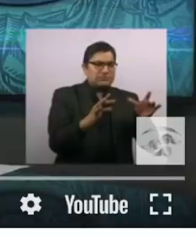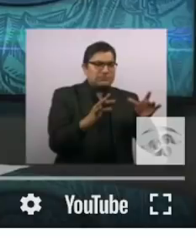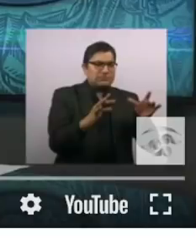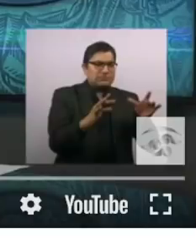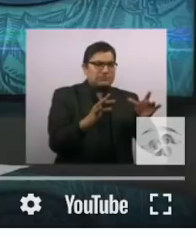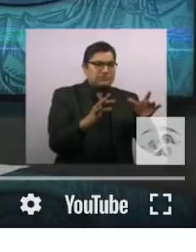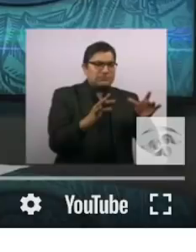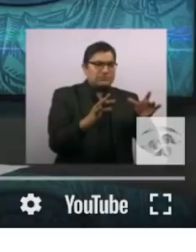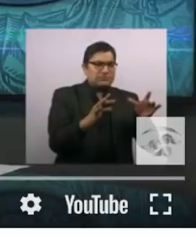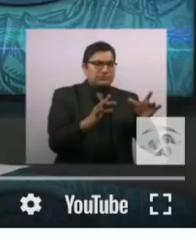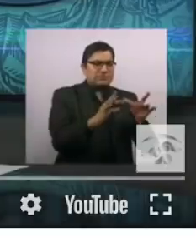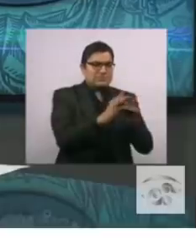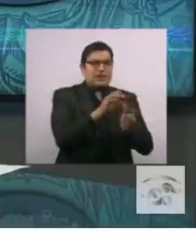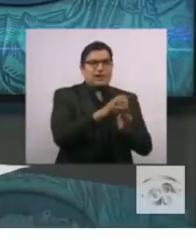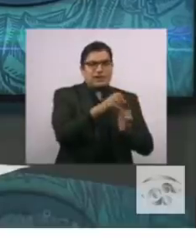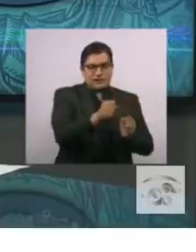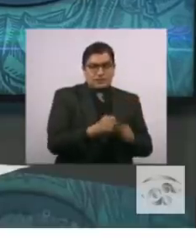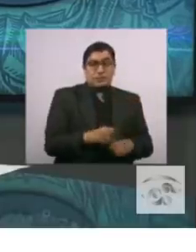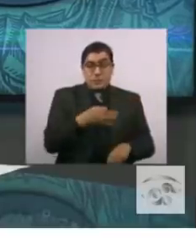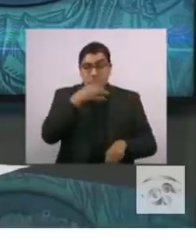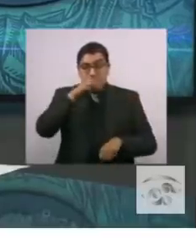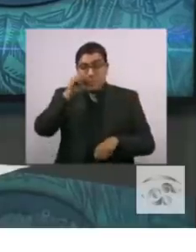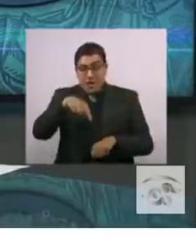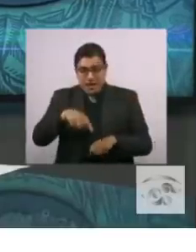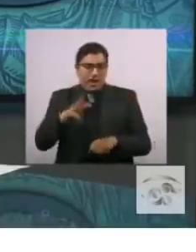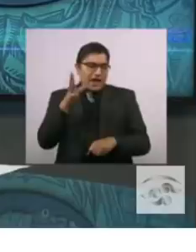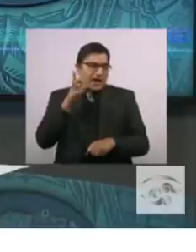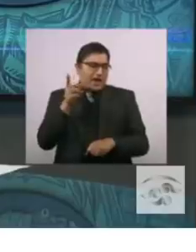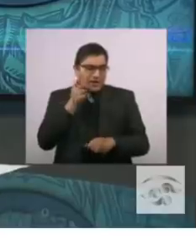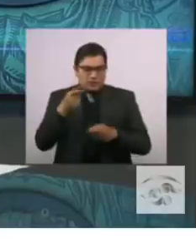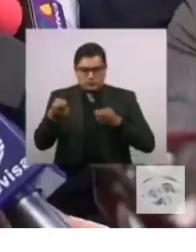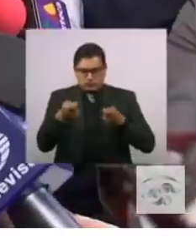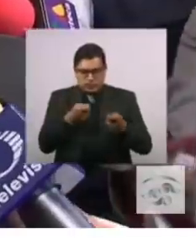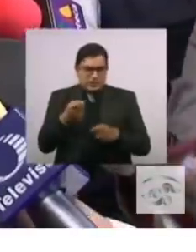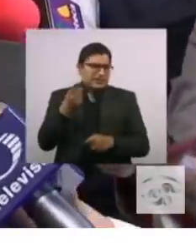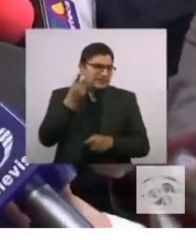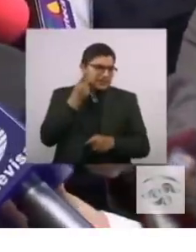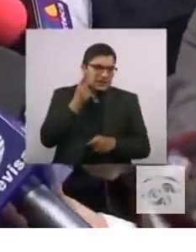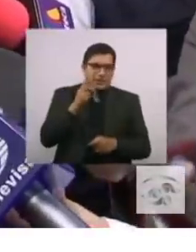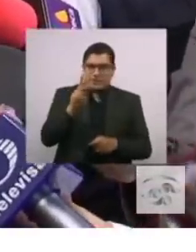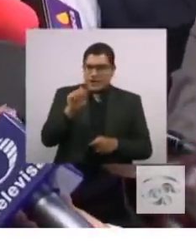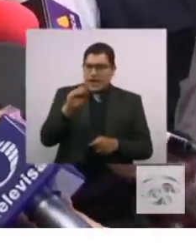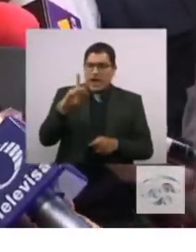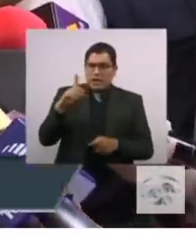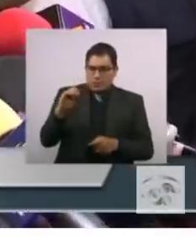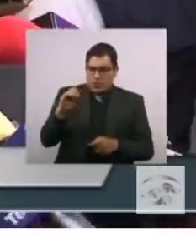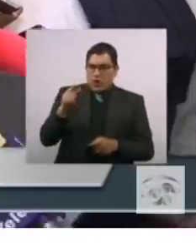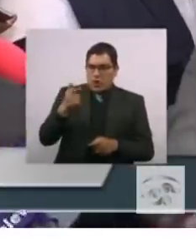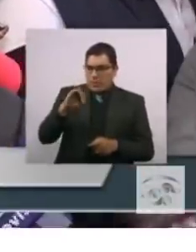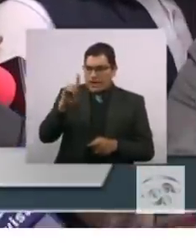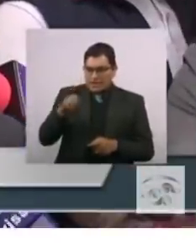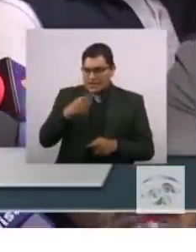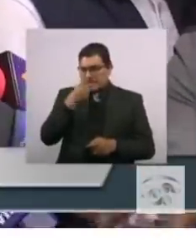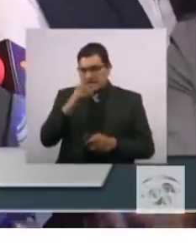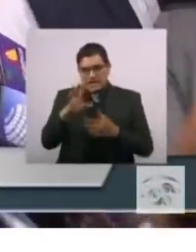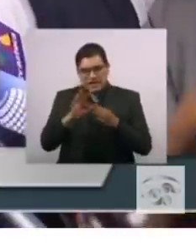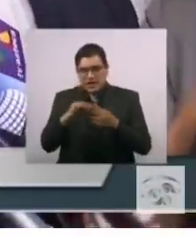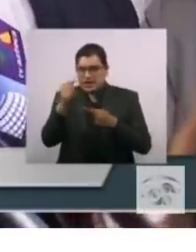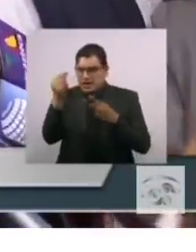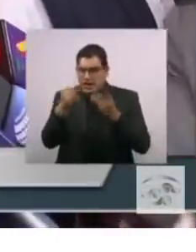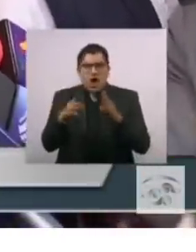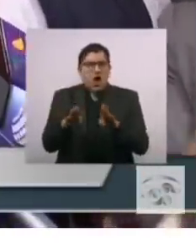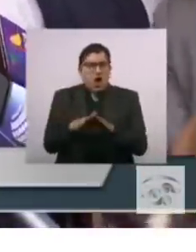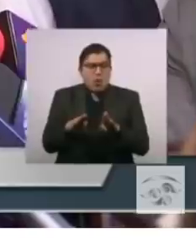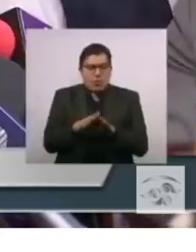qué? Escuchemos. La directora de la Cámara de Diputados, el diputado Pablo Gómez, explicó detalles del proceso que